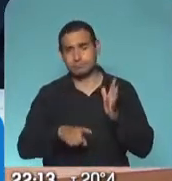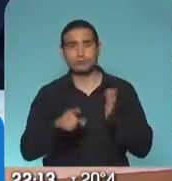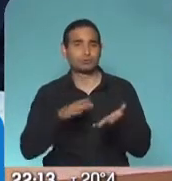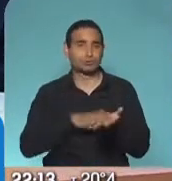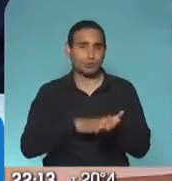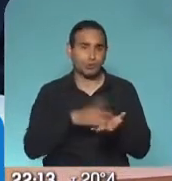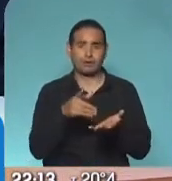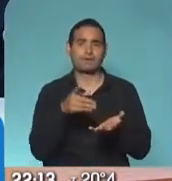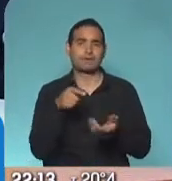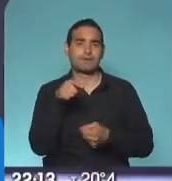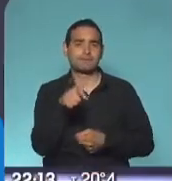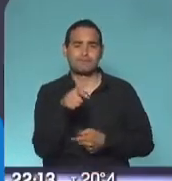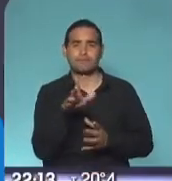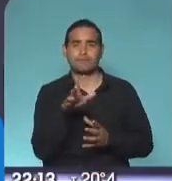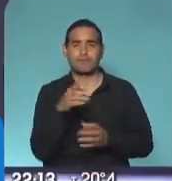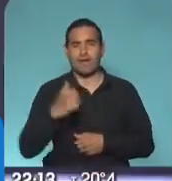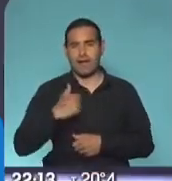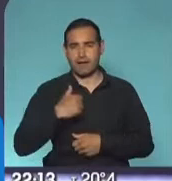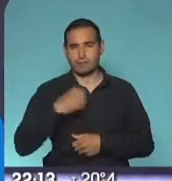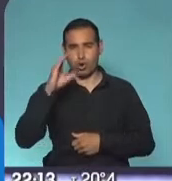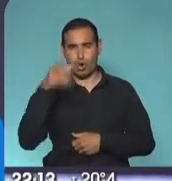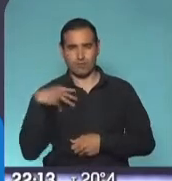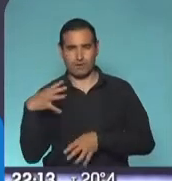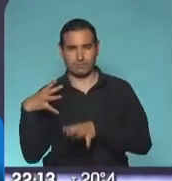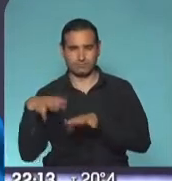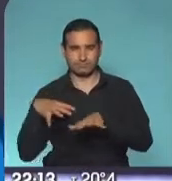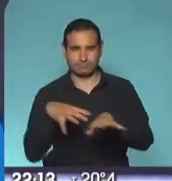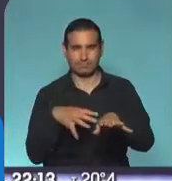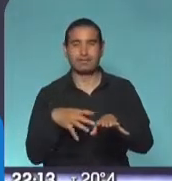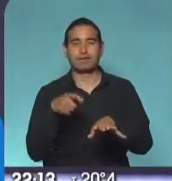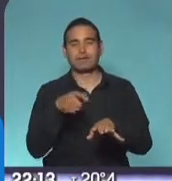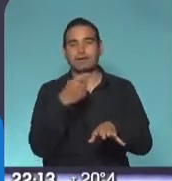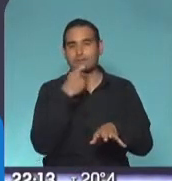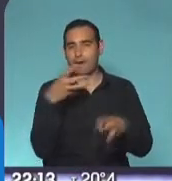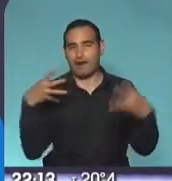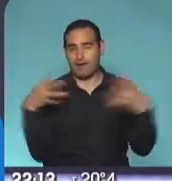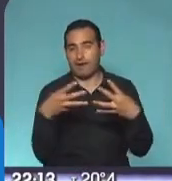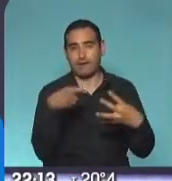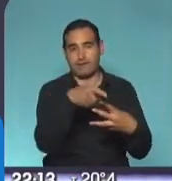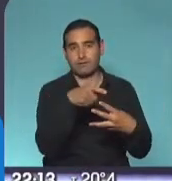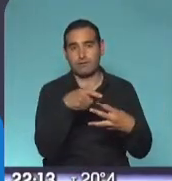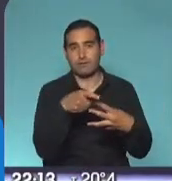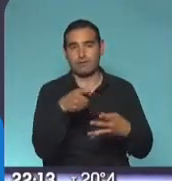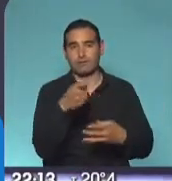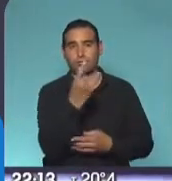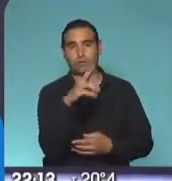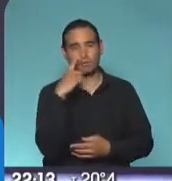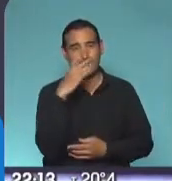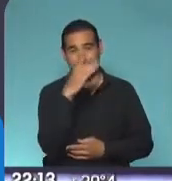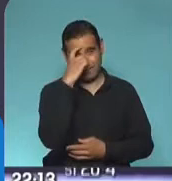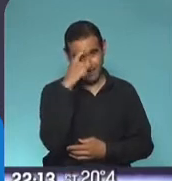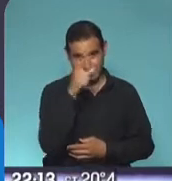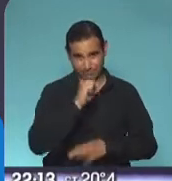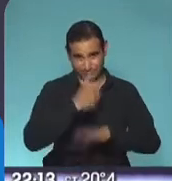las incursiones del ejército colombiano en su momento, cuando libraba una guerra a fuego con Álvaro Uribe, que estaba en el